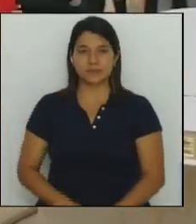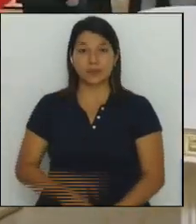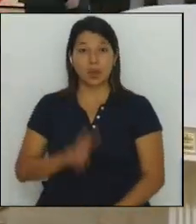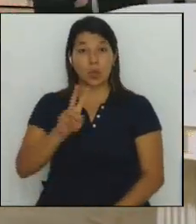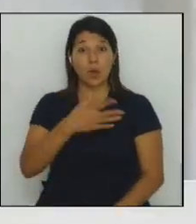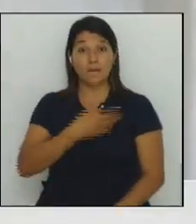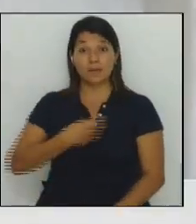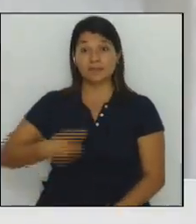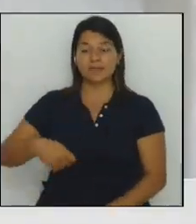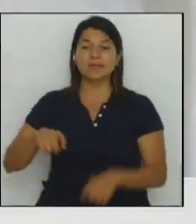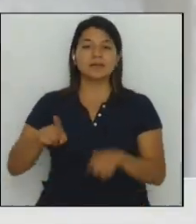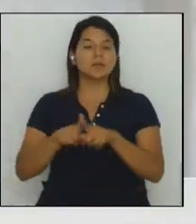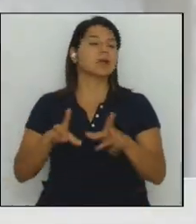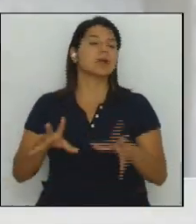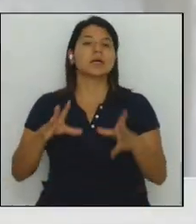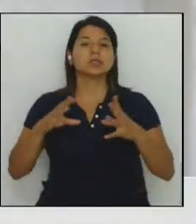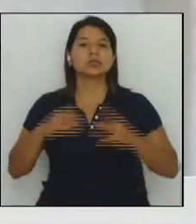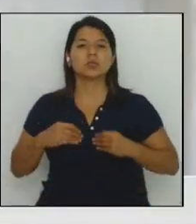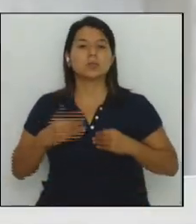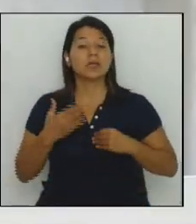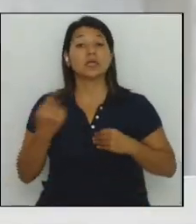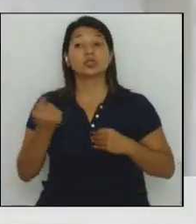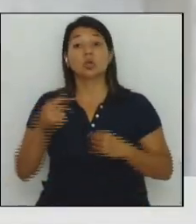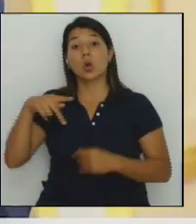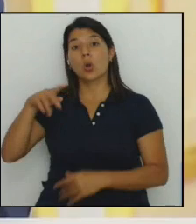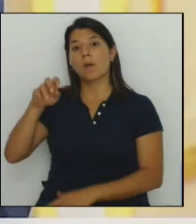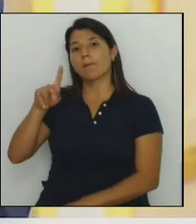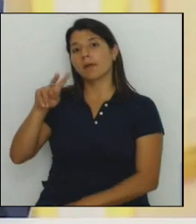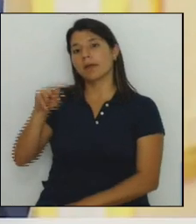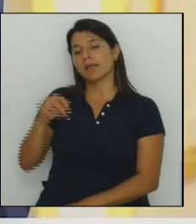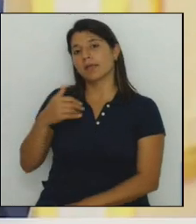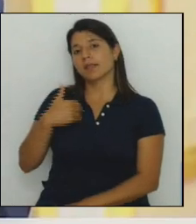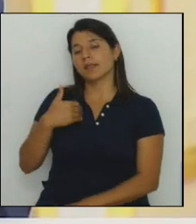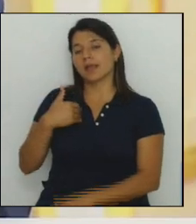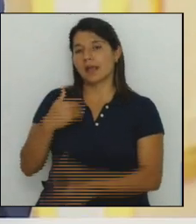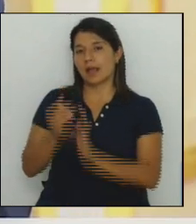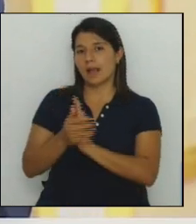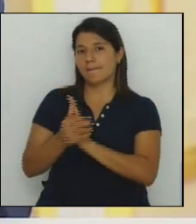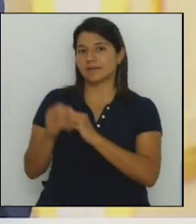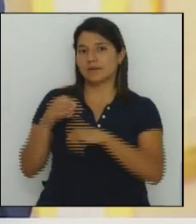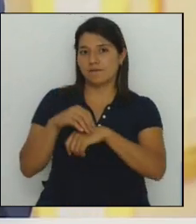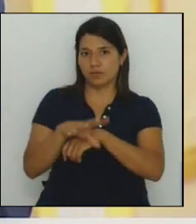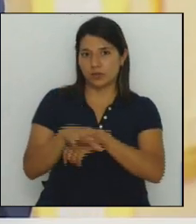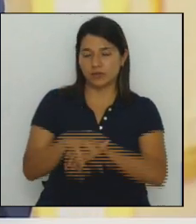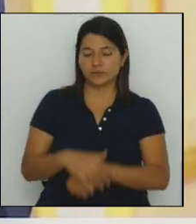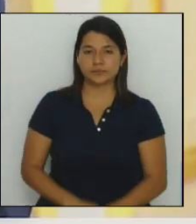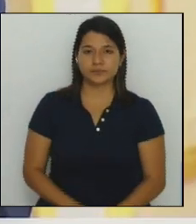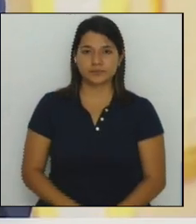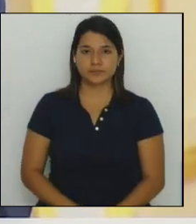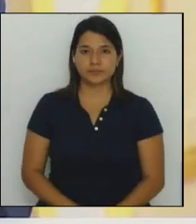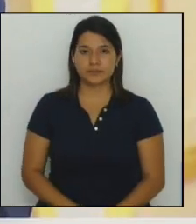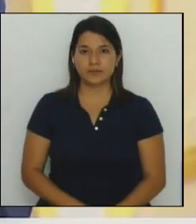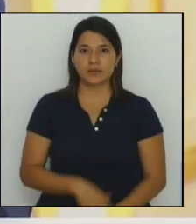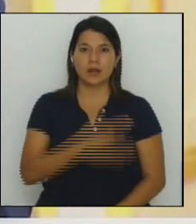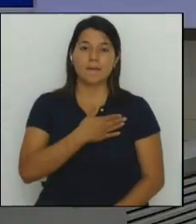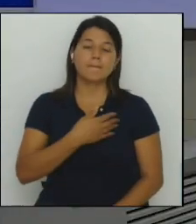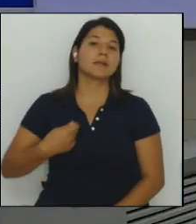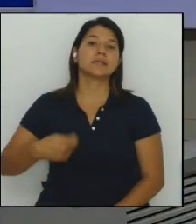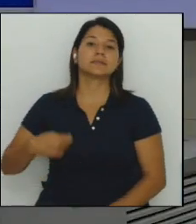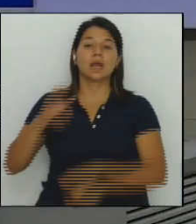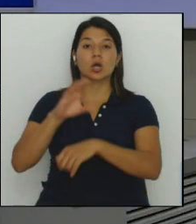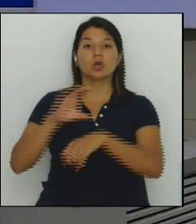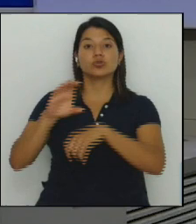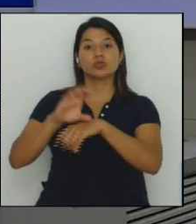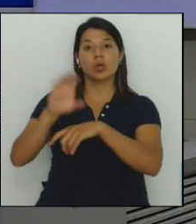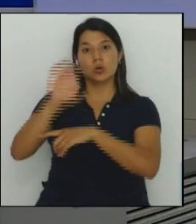que solo Pekín es capaz de influir en la política del Kremlin. El presidente del Consejo Europeo ha reconocido que el